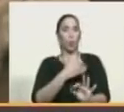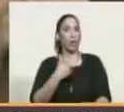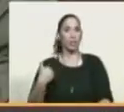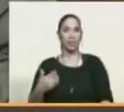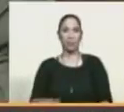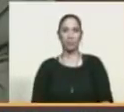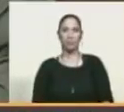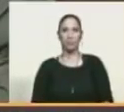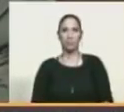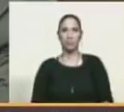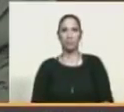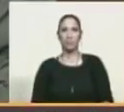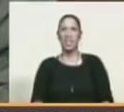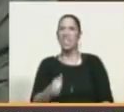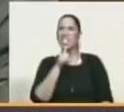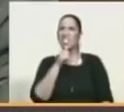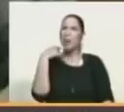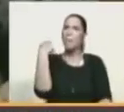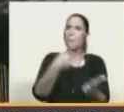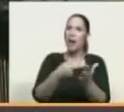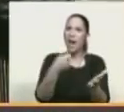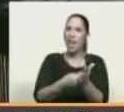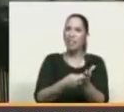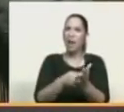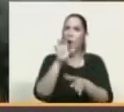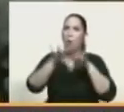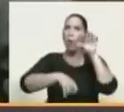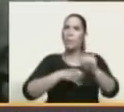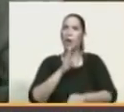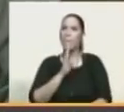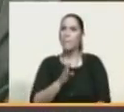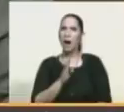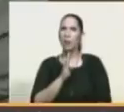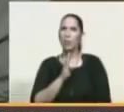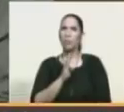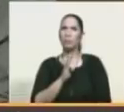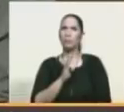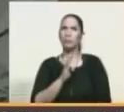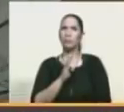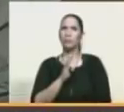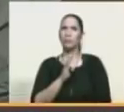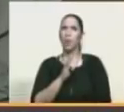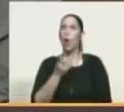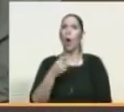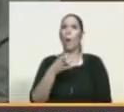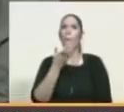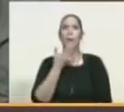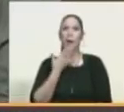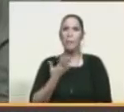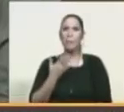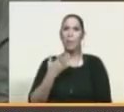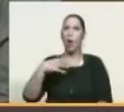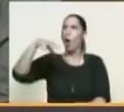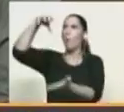¿Quién le dio plata a él para comprar un banco o para montar un banco en España? ¿De dónde la sacó?